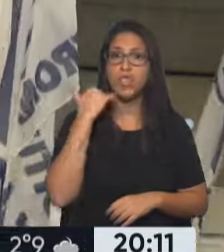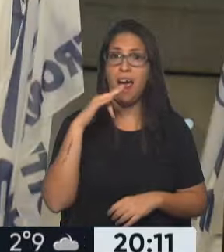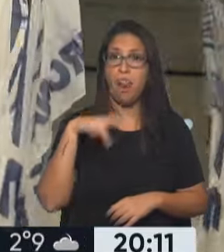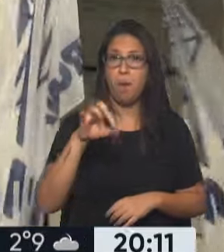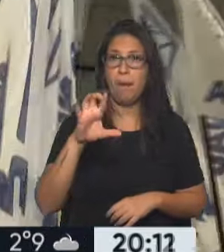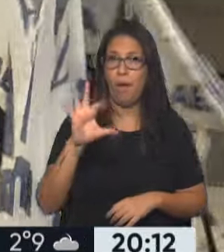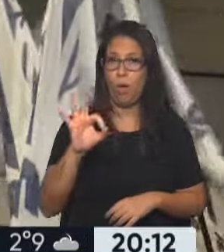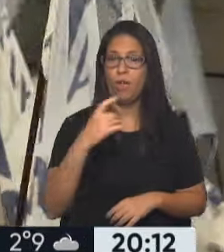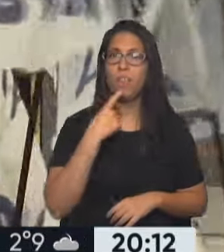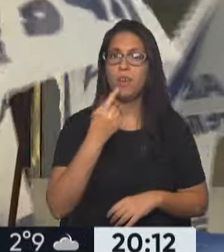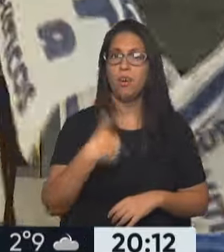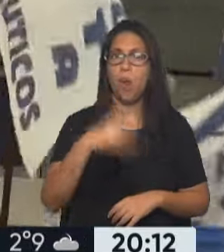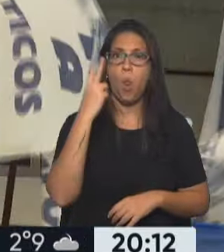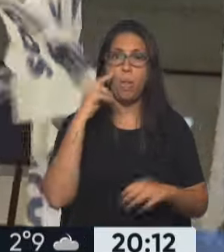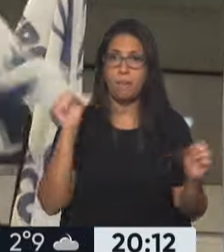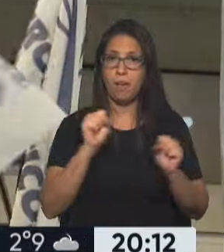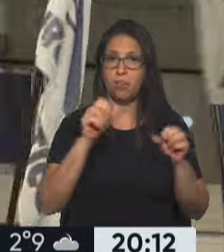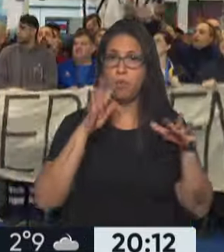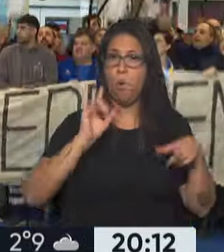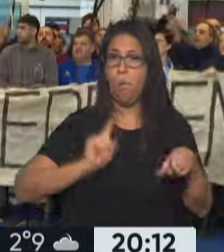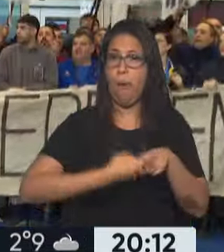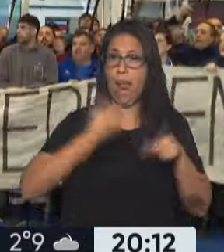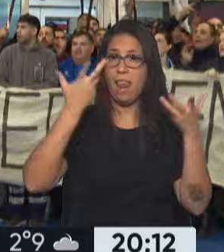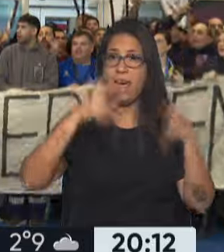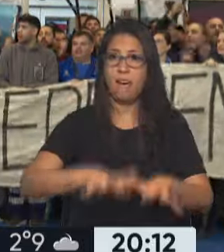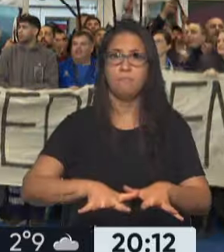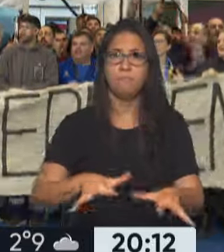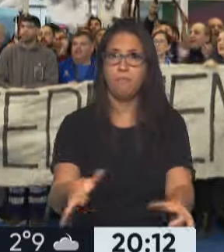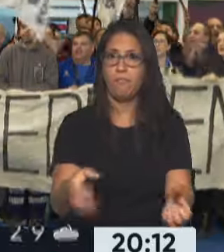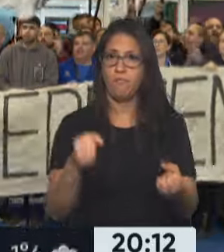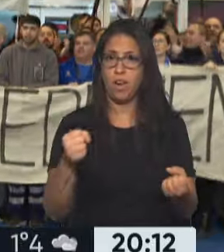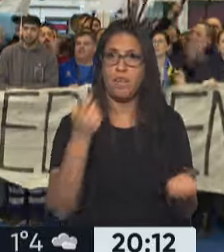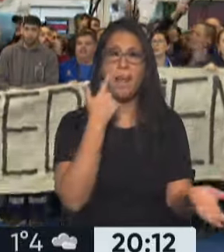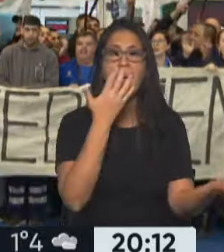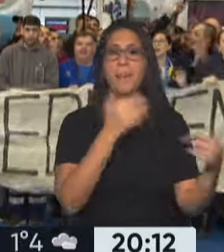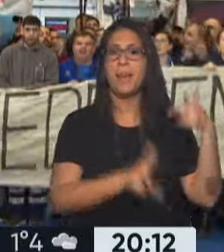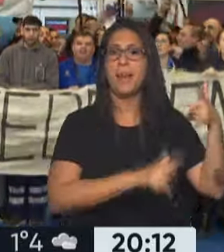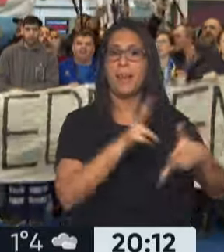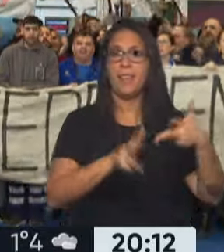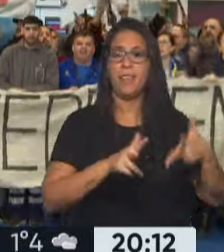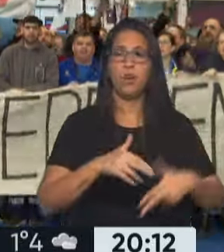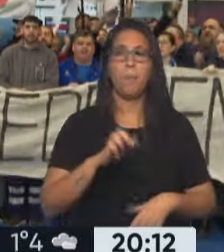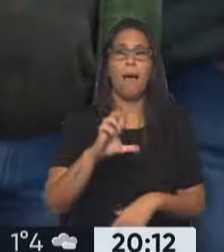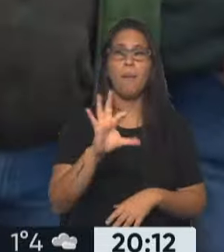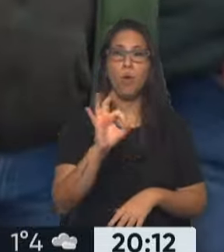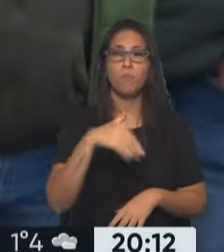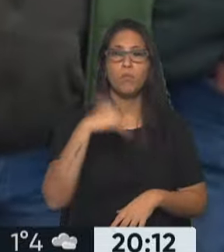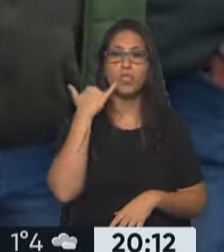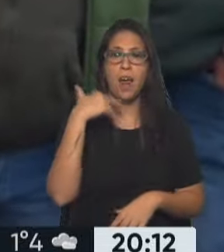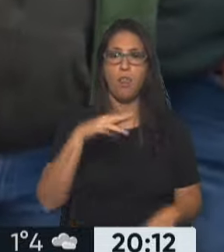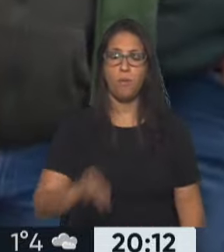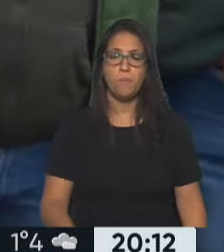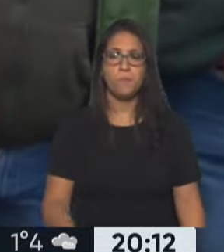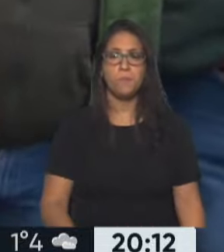que la huelga del 9 de mayo será contundente. Justamente escuchamos las palabras de Pablo Moyano. Creo que